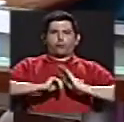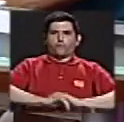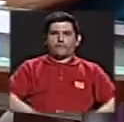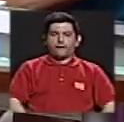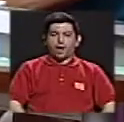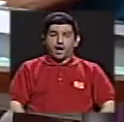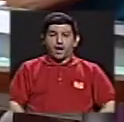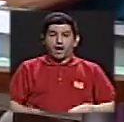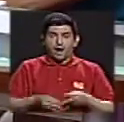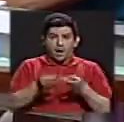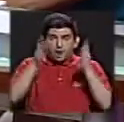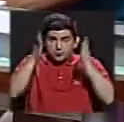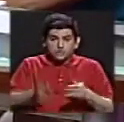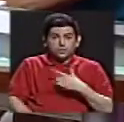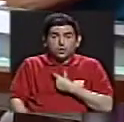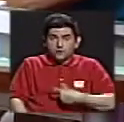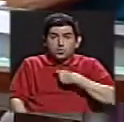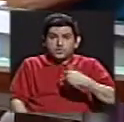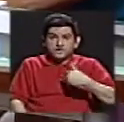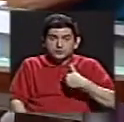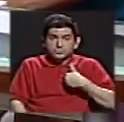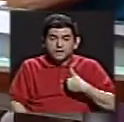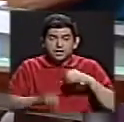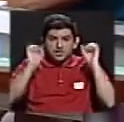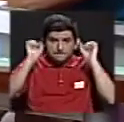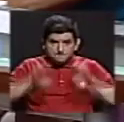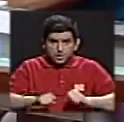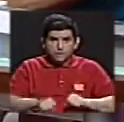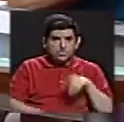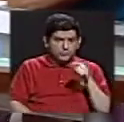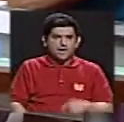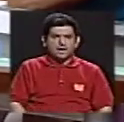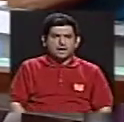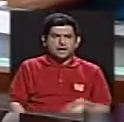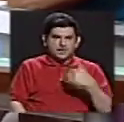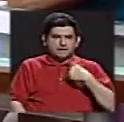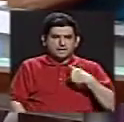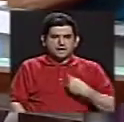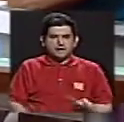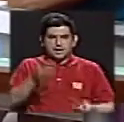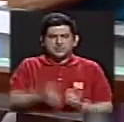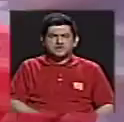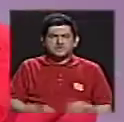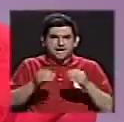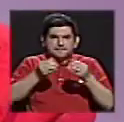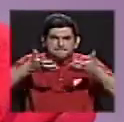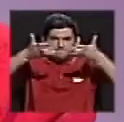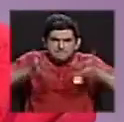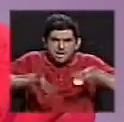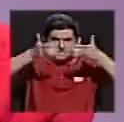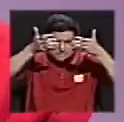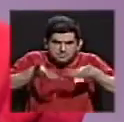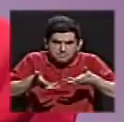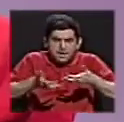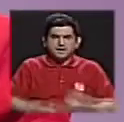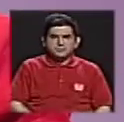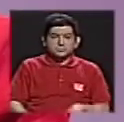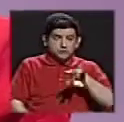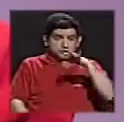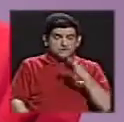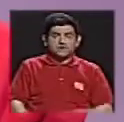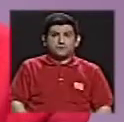el productor, entre su gran deseo de poder producir un racimo que tenga mayor peso, ¿verdad? Para poder